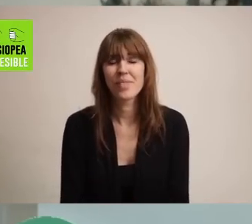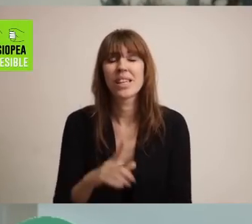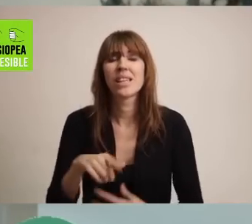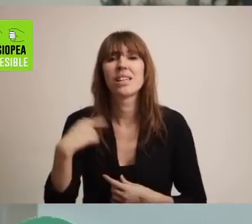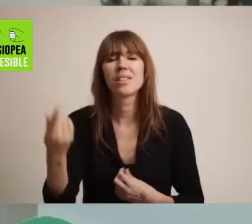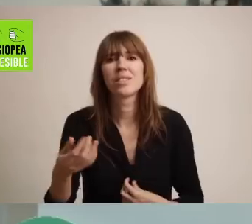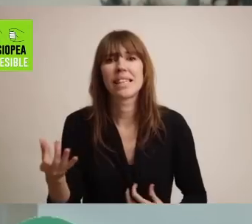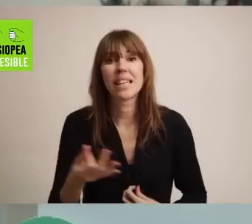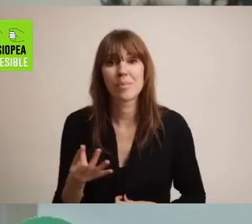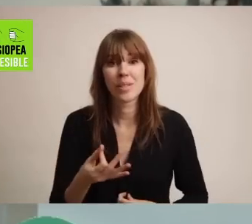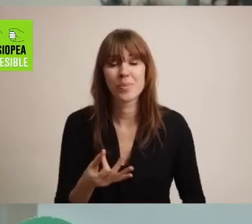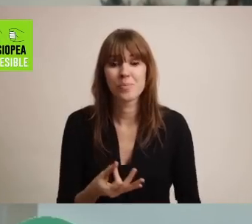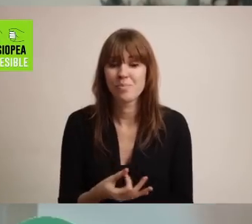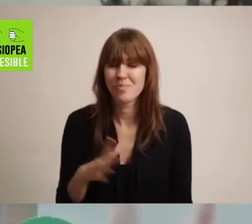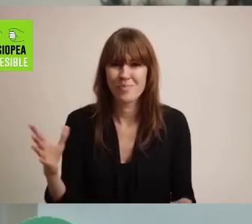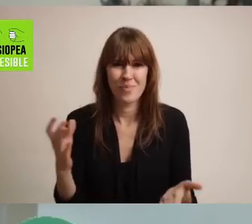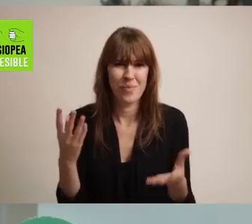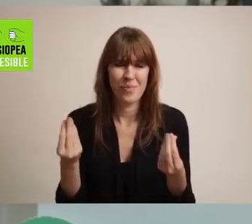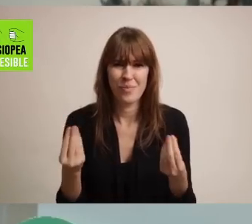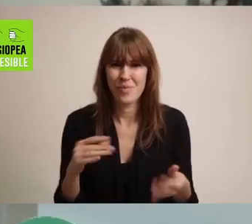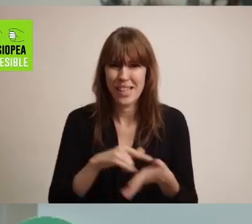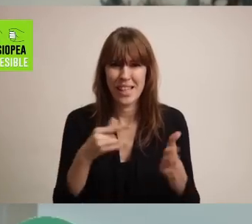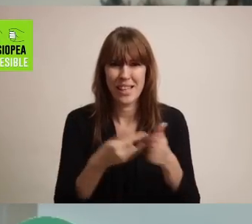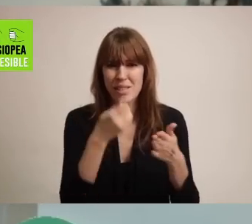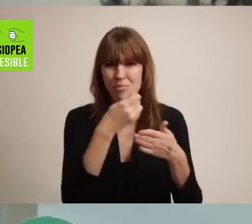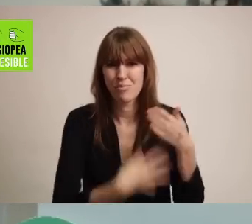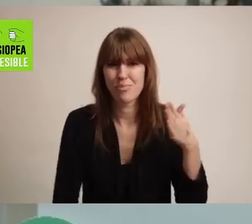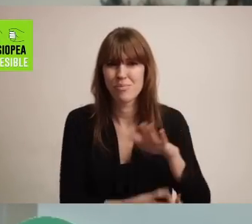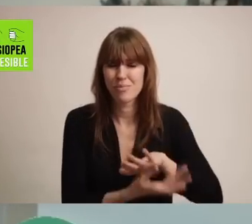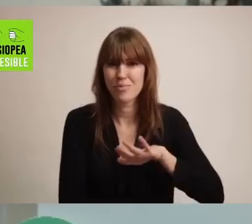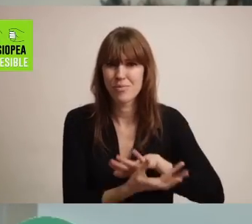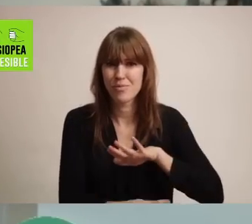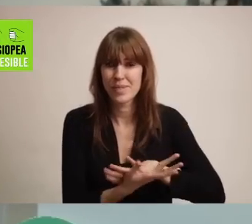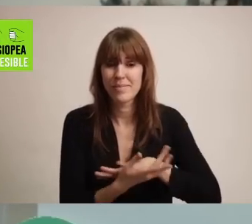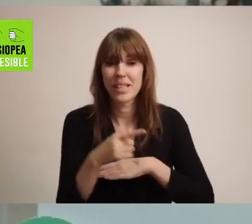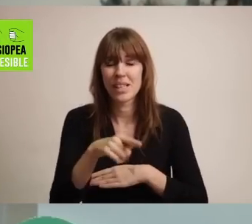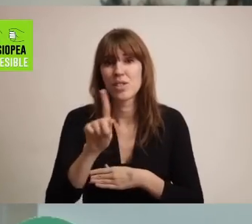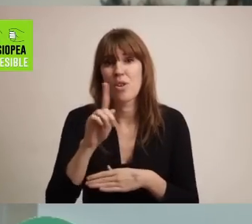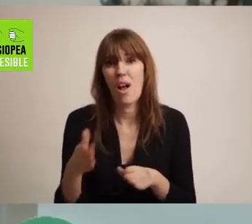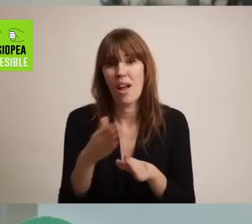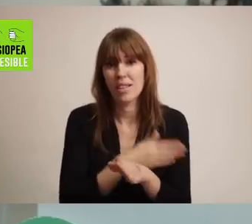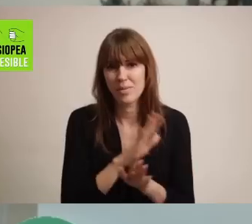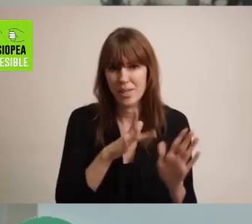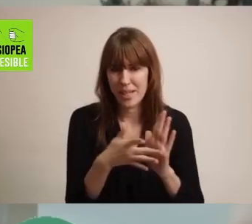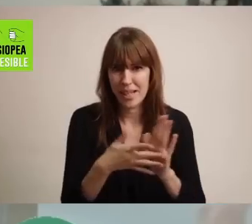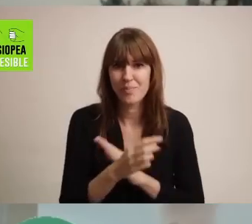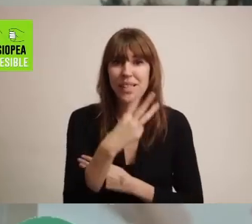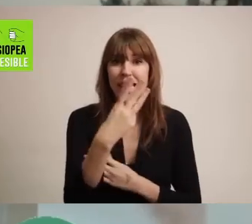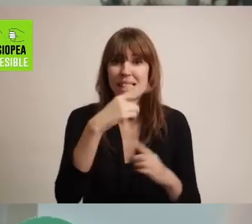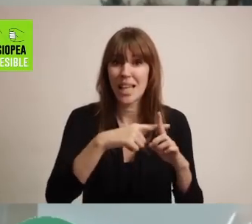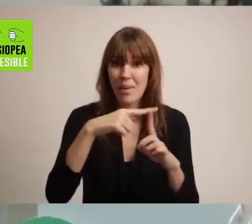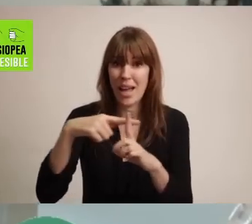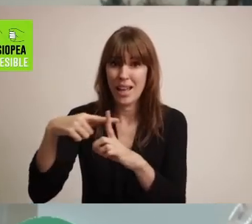¿Qué pasó luego? Pues que se crearon muchas técnicas. Bueno, antes de esto explico, y claro, lo pusieron en 3 niveles